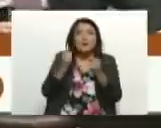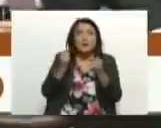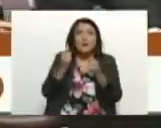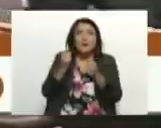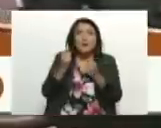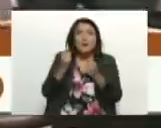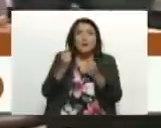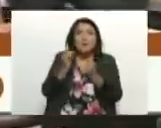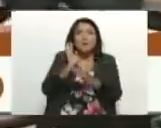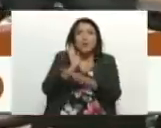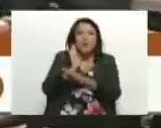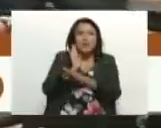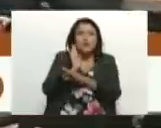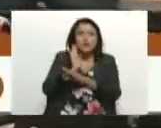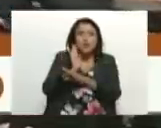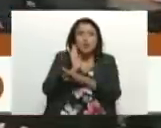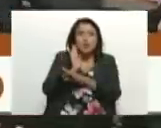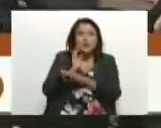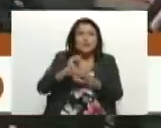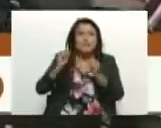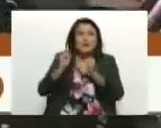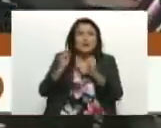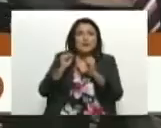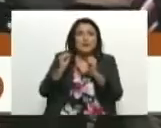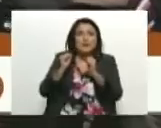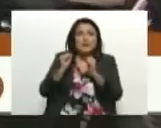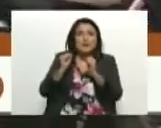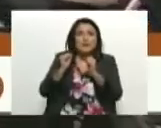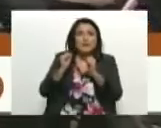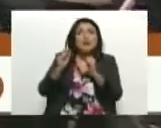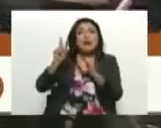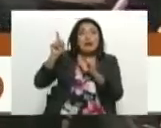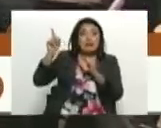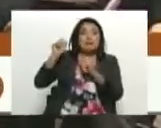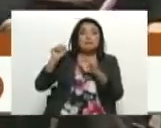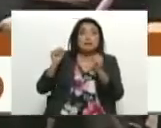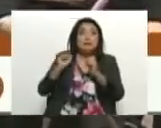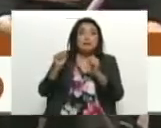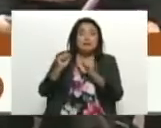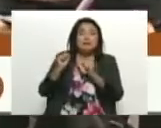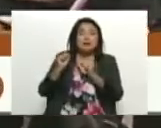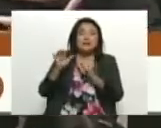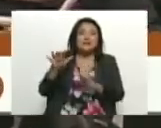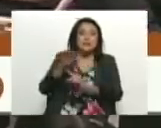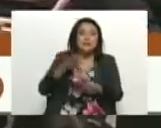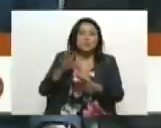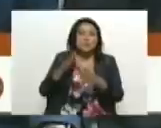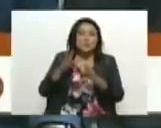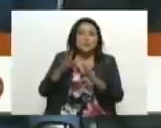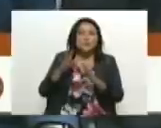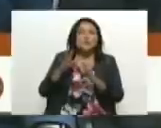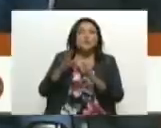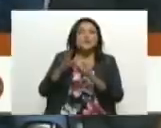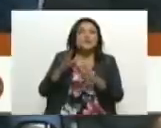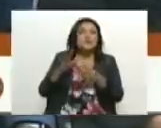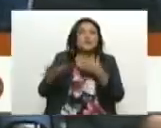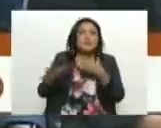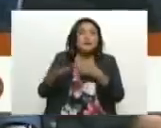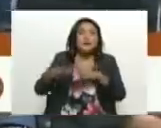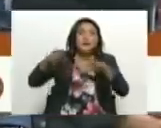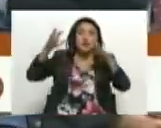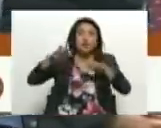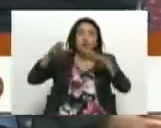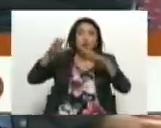o estaba recibiendo. Y pasó una de esas cosas por allá en Mérida, de las lluvias.